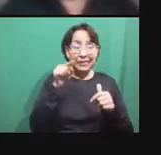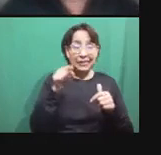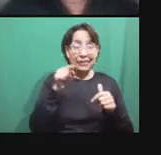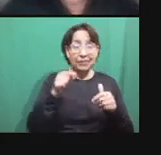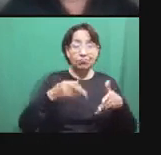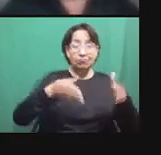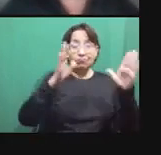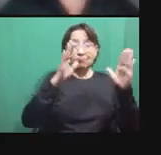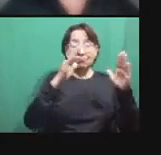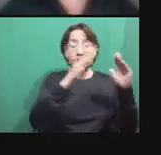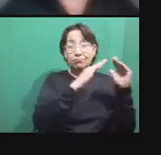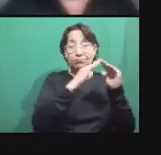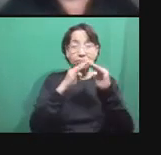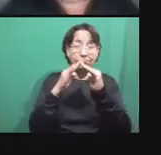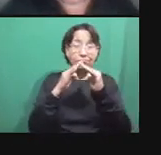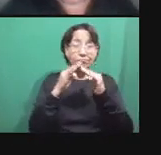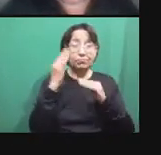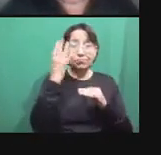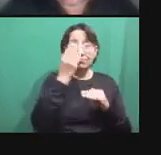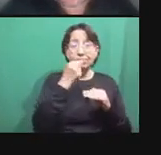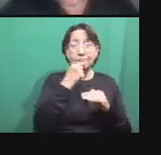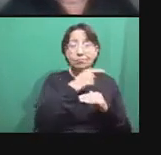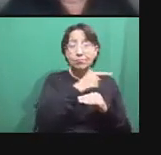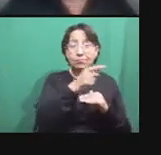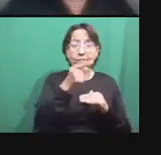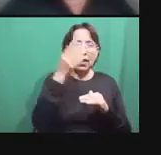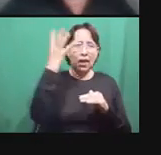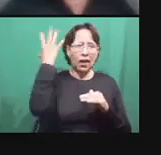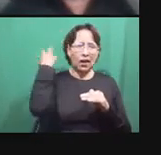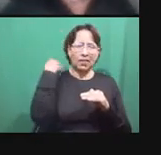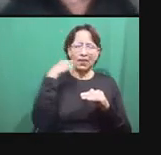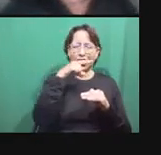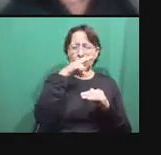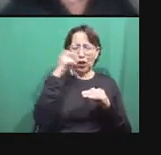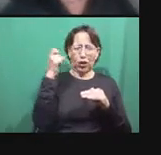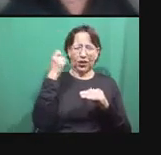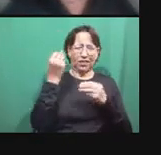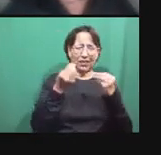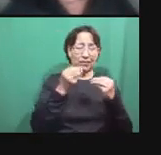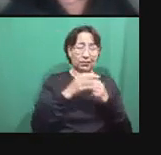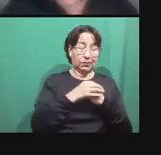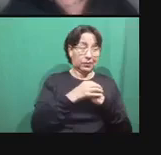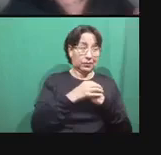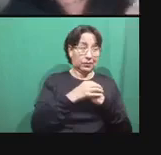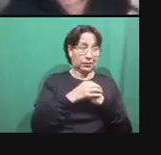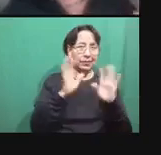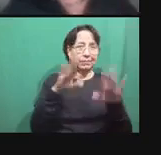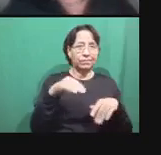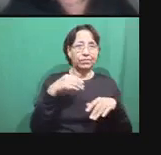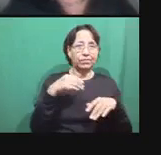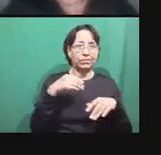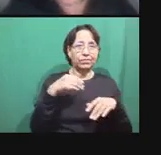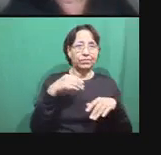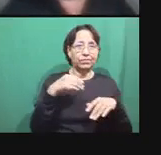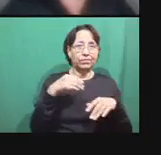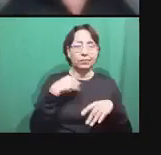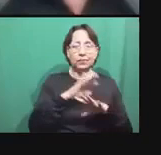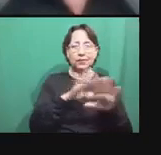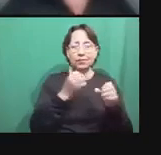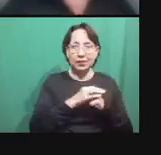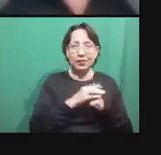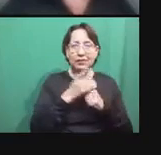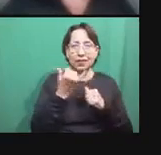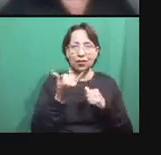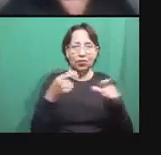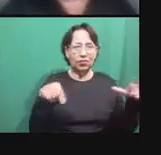donde sucedieran cosas tan detestables y horribles, pues es increíble que aquellos que se atreven a tocar esta superficie